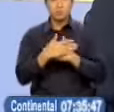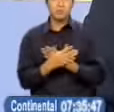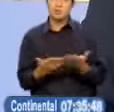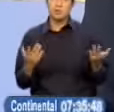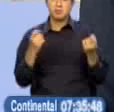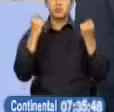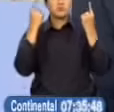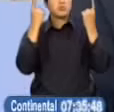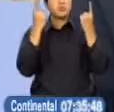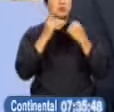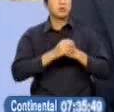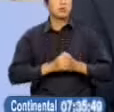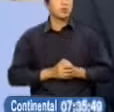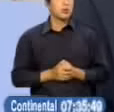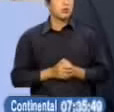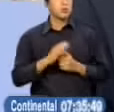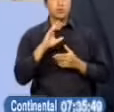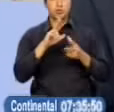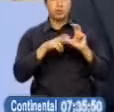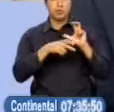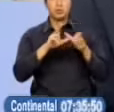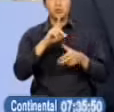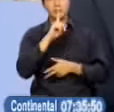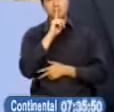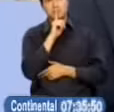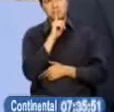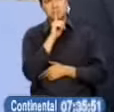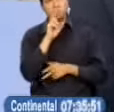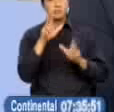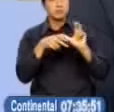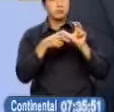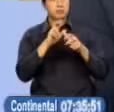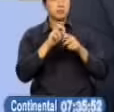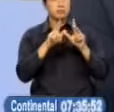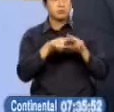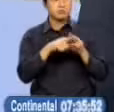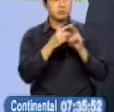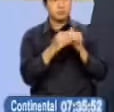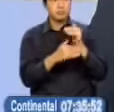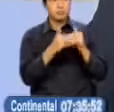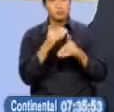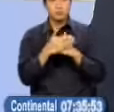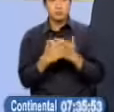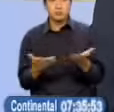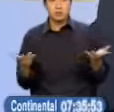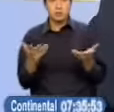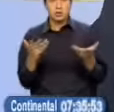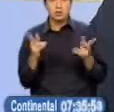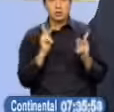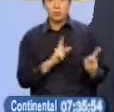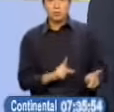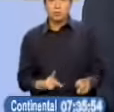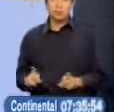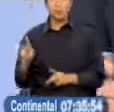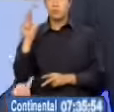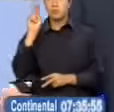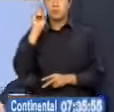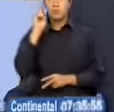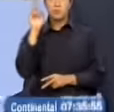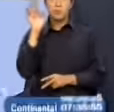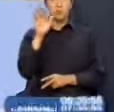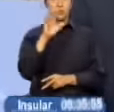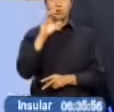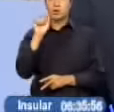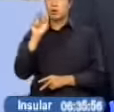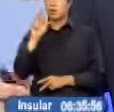me llaman la atención algo acorde con estaba callado y correcto en comienza a tener plan de medios o un tour de medios una vez que